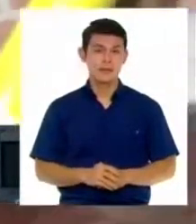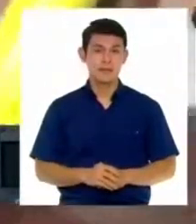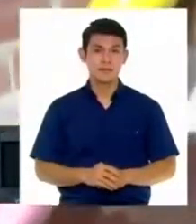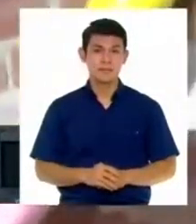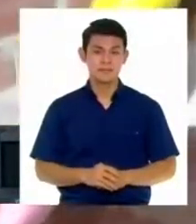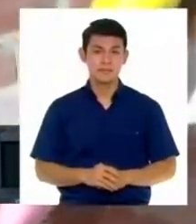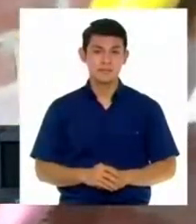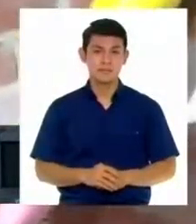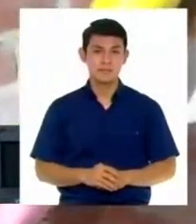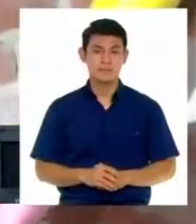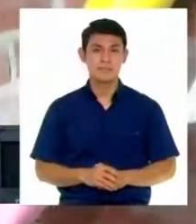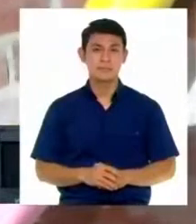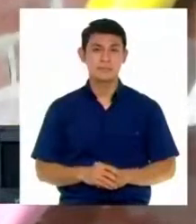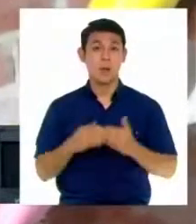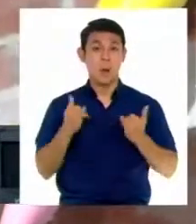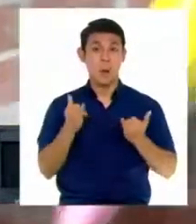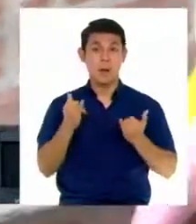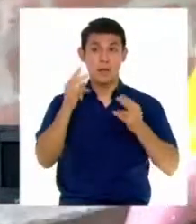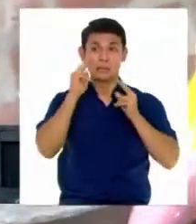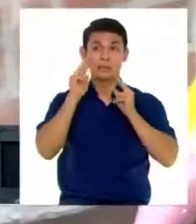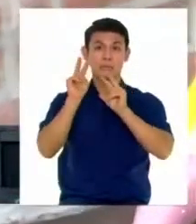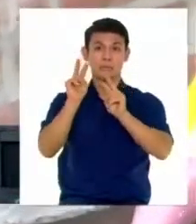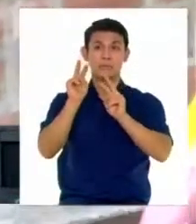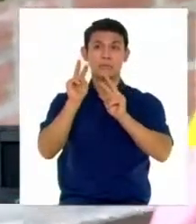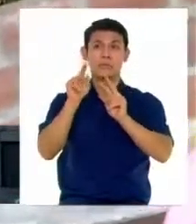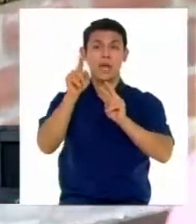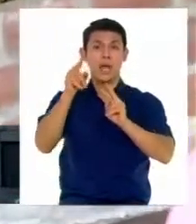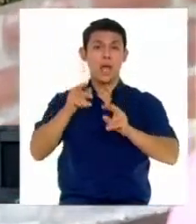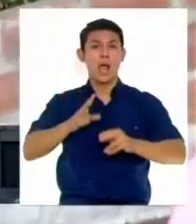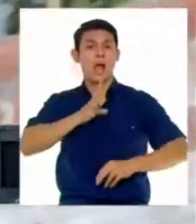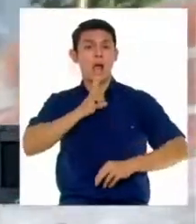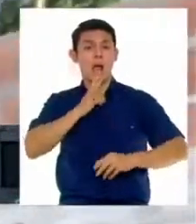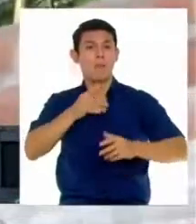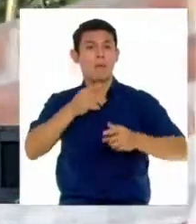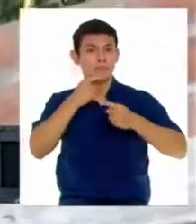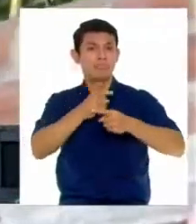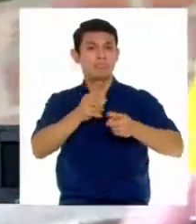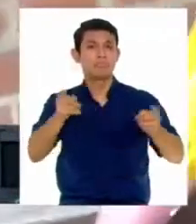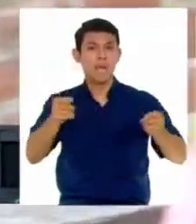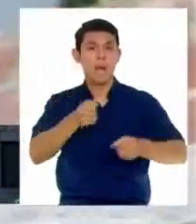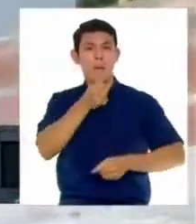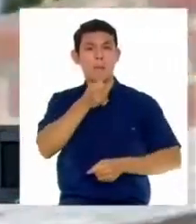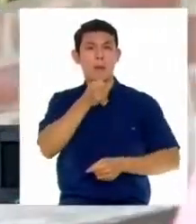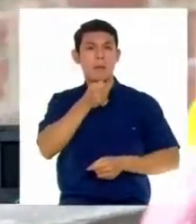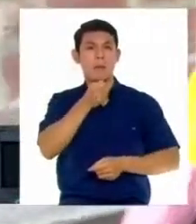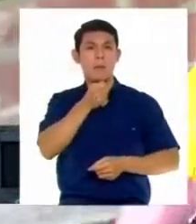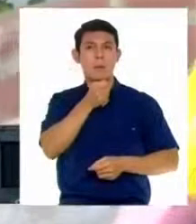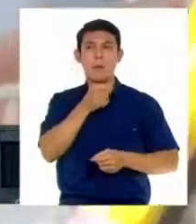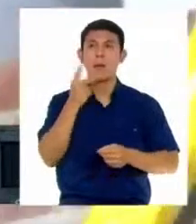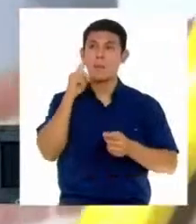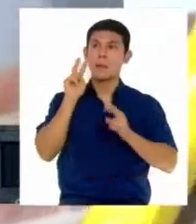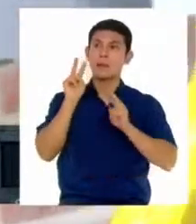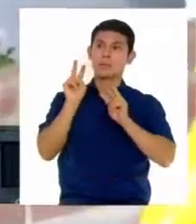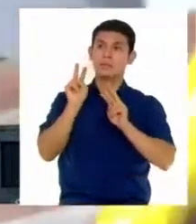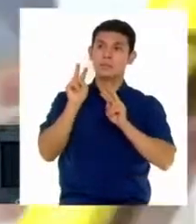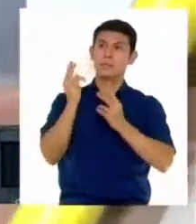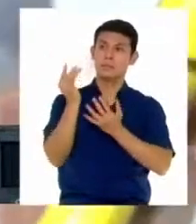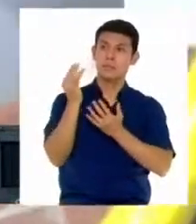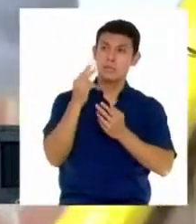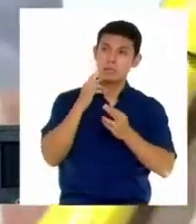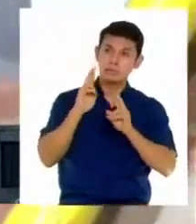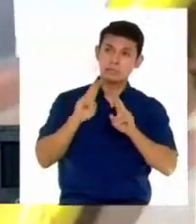Pedro Castillo Cerro, vamos a escucharlo. Él ya está con un megáfono para poder dirigirse a los simpatizantes que